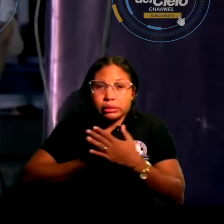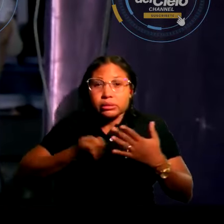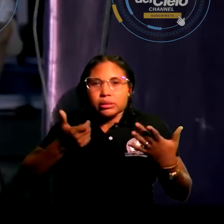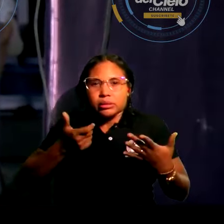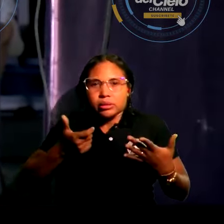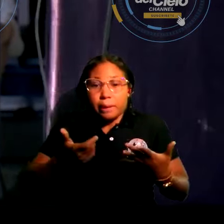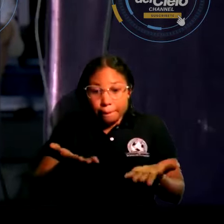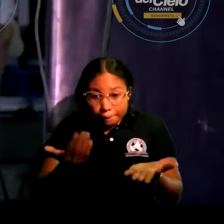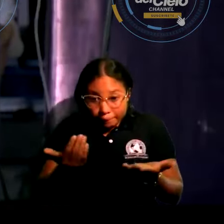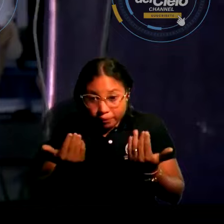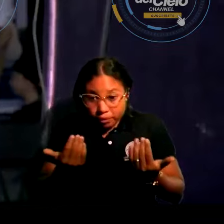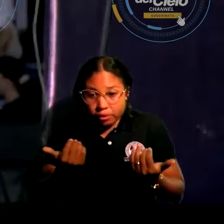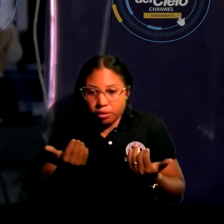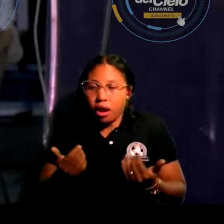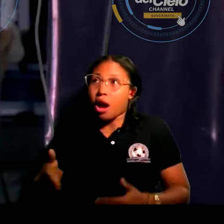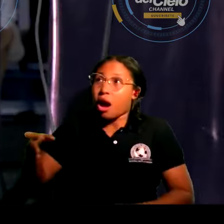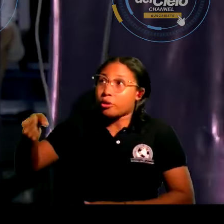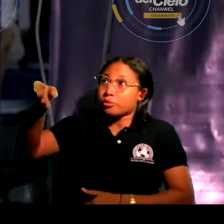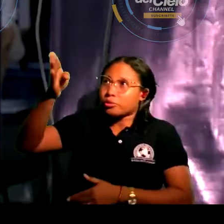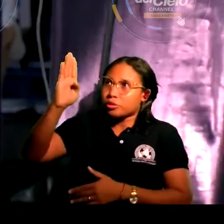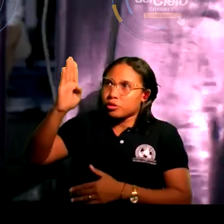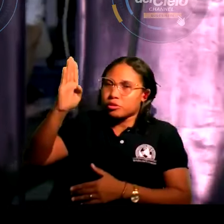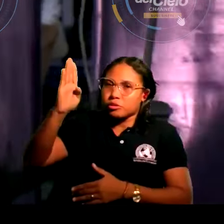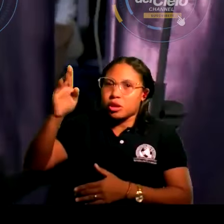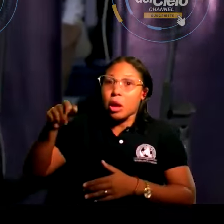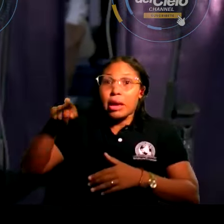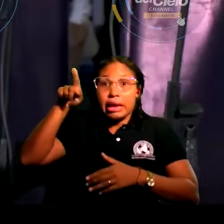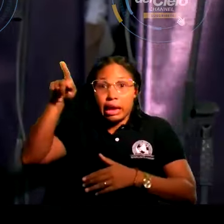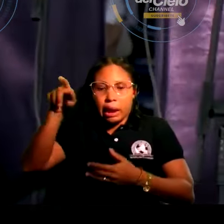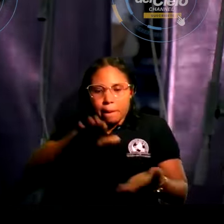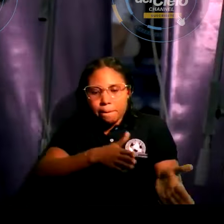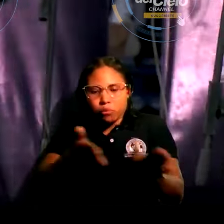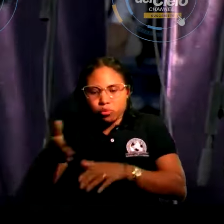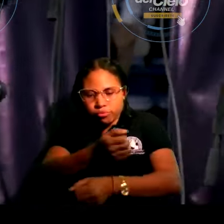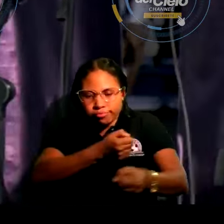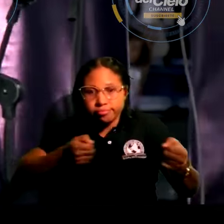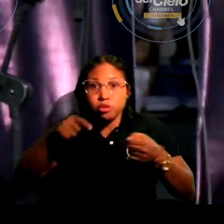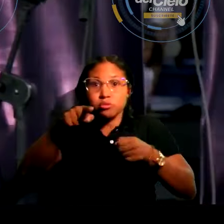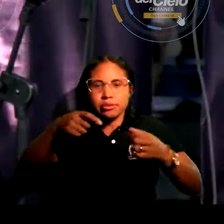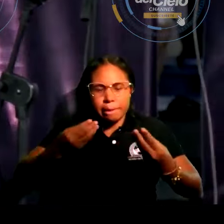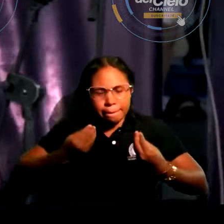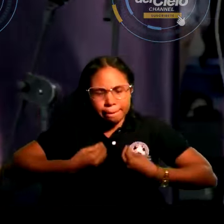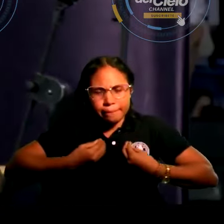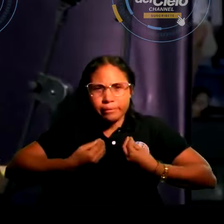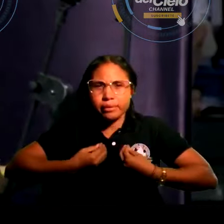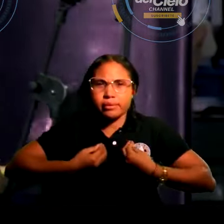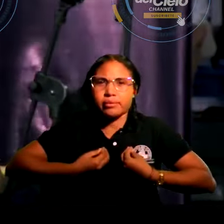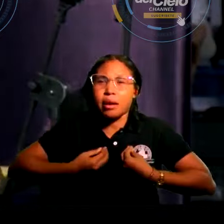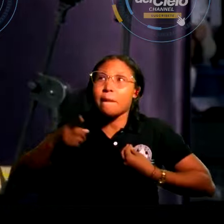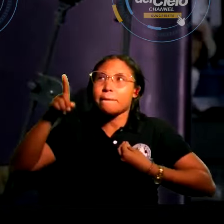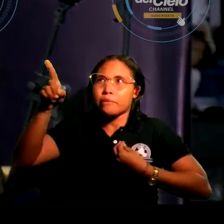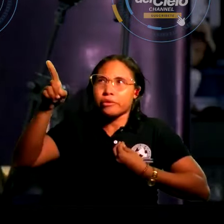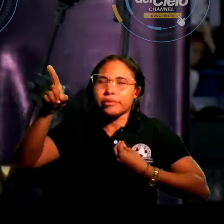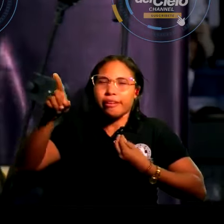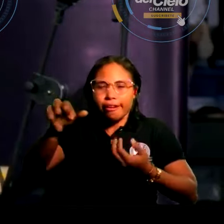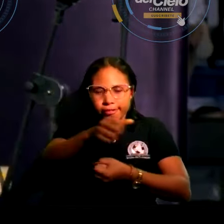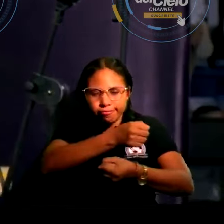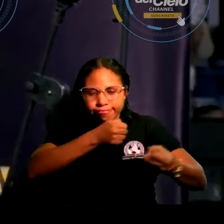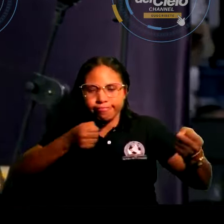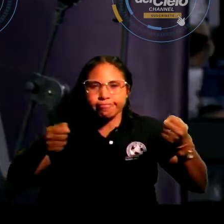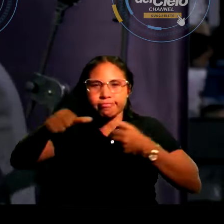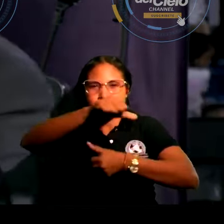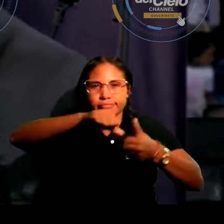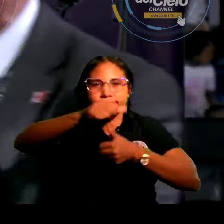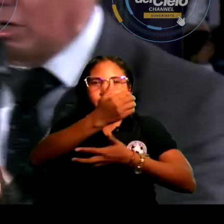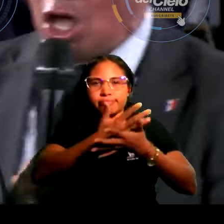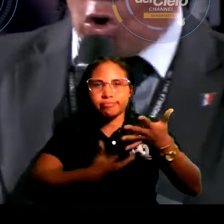usted y usted ya es libre. Usted tiene vida porque alguien pagó por usted. Es lo